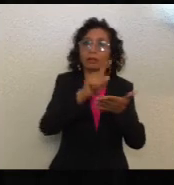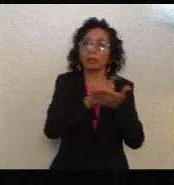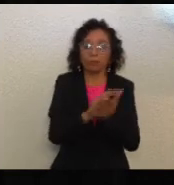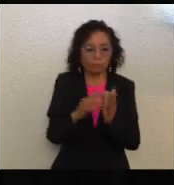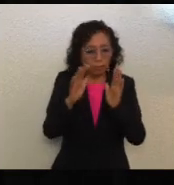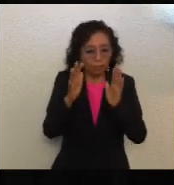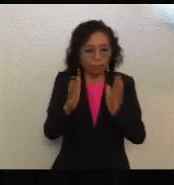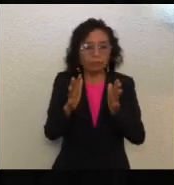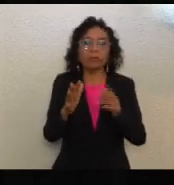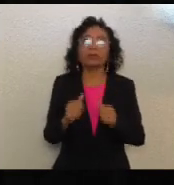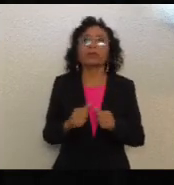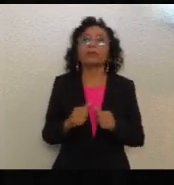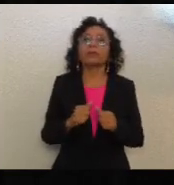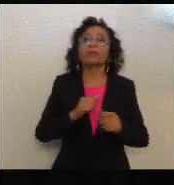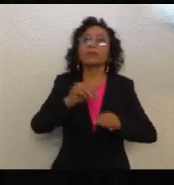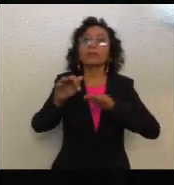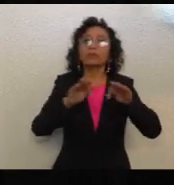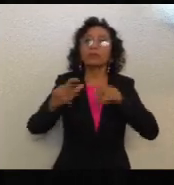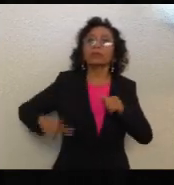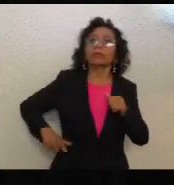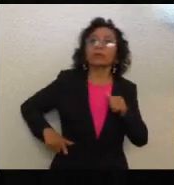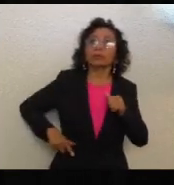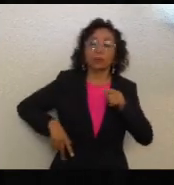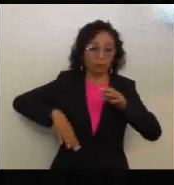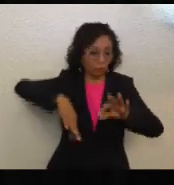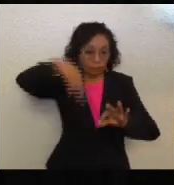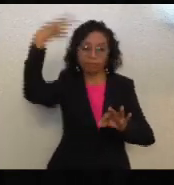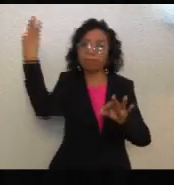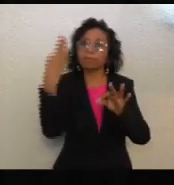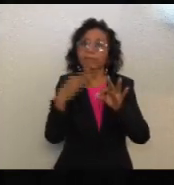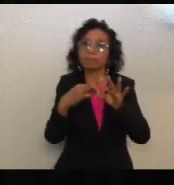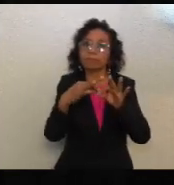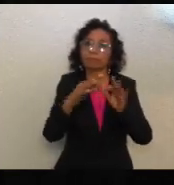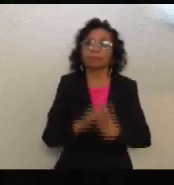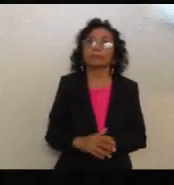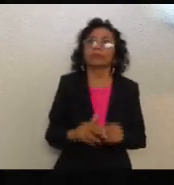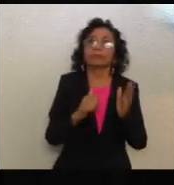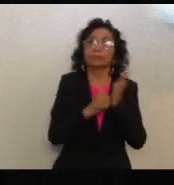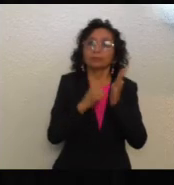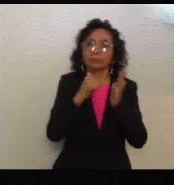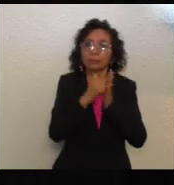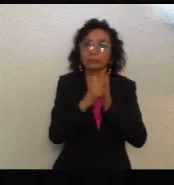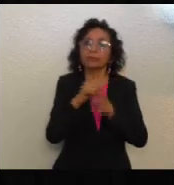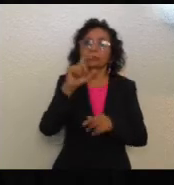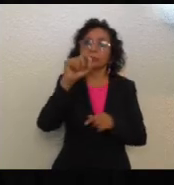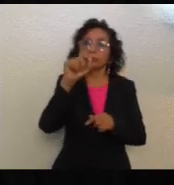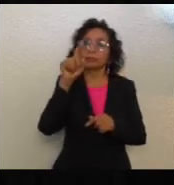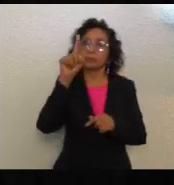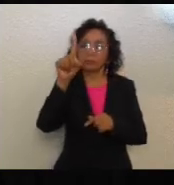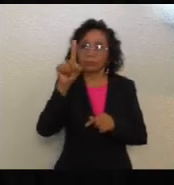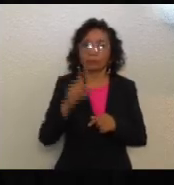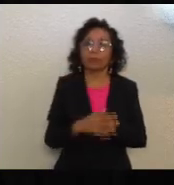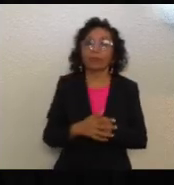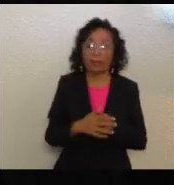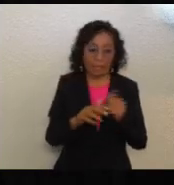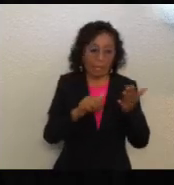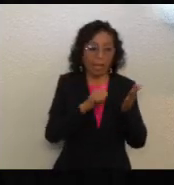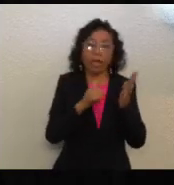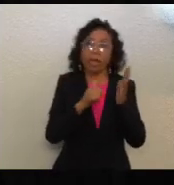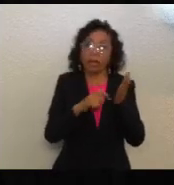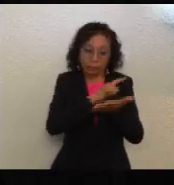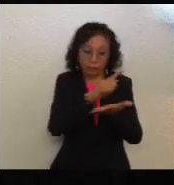deban tomar posesión los gobernadores constitucionales electos. Artículo 22. El presente decreto entrará en vigor el